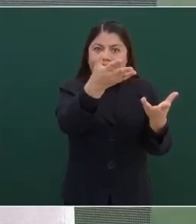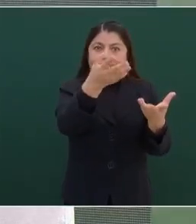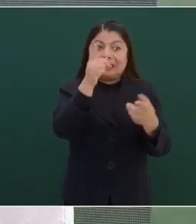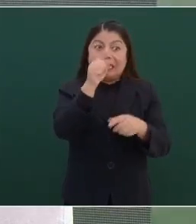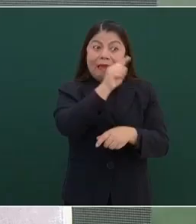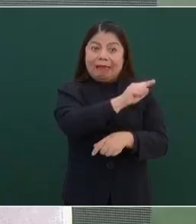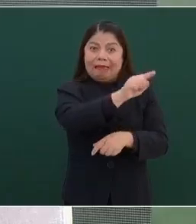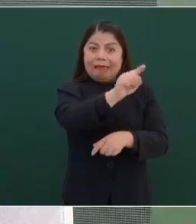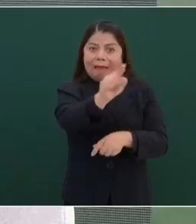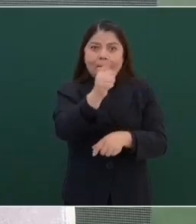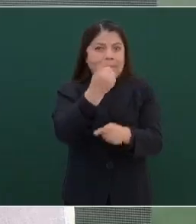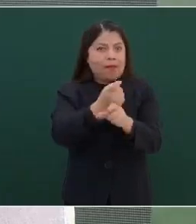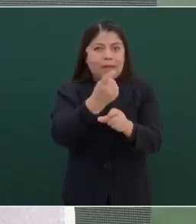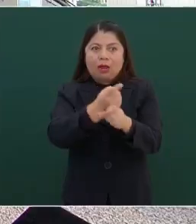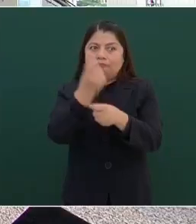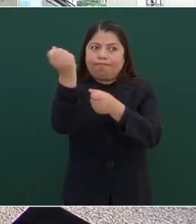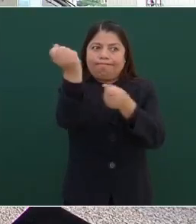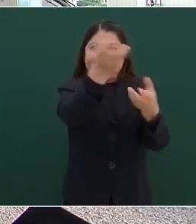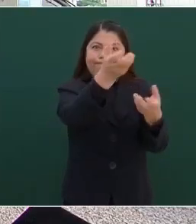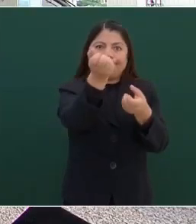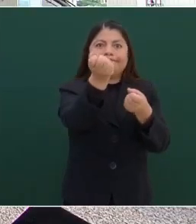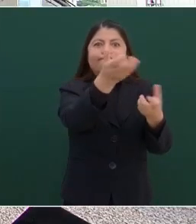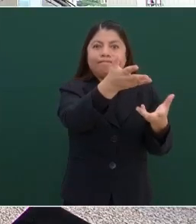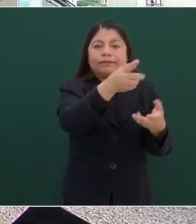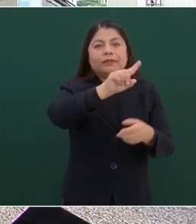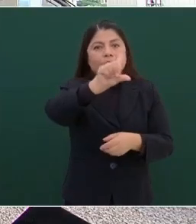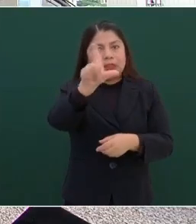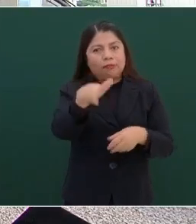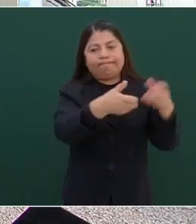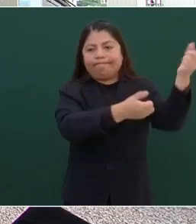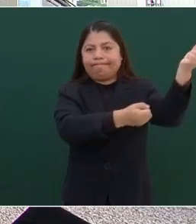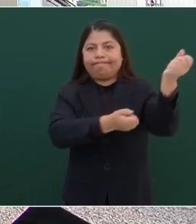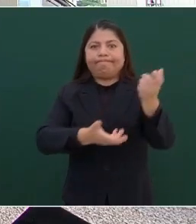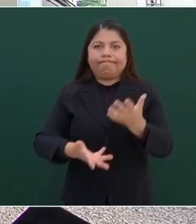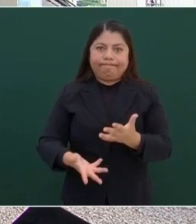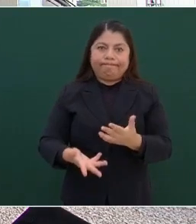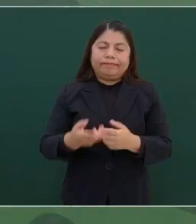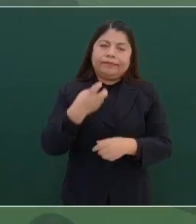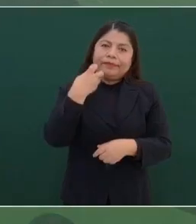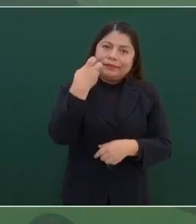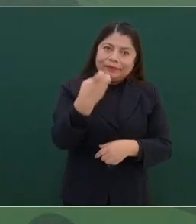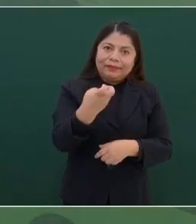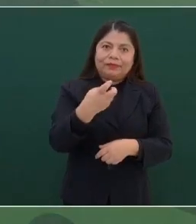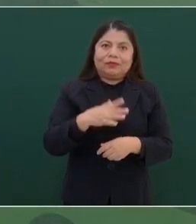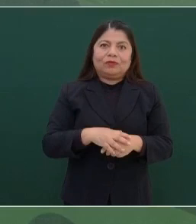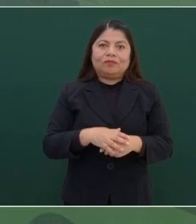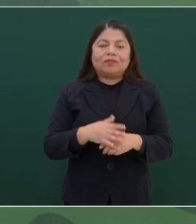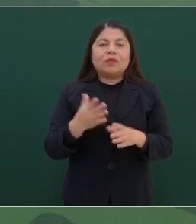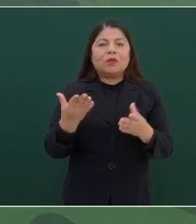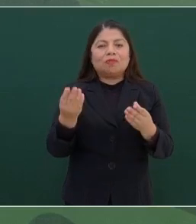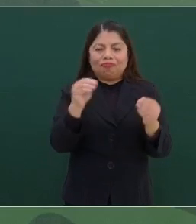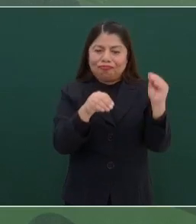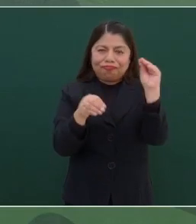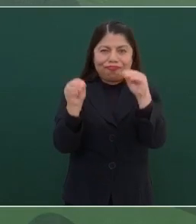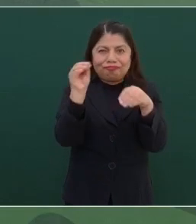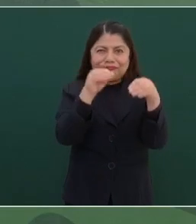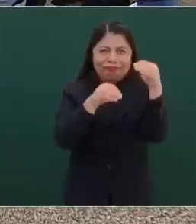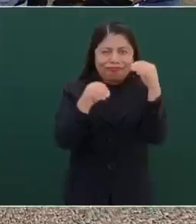Precursores, todo lo que se utiliza para la elaboración de estas drogas.